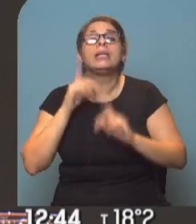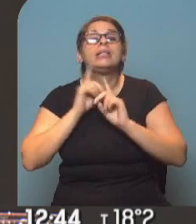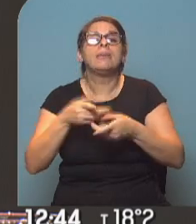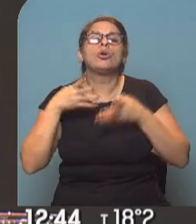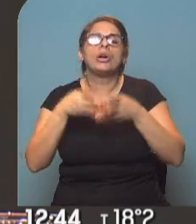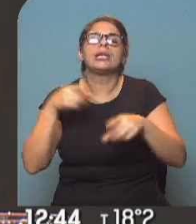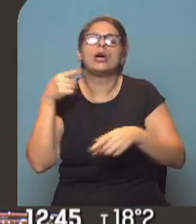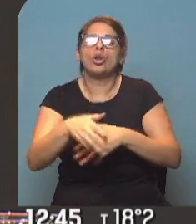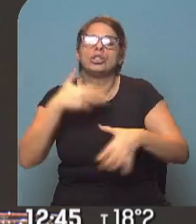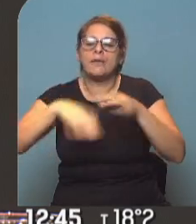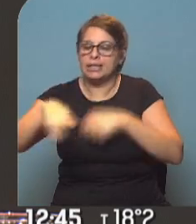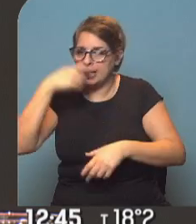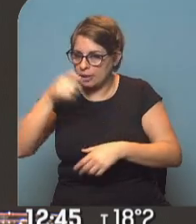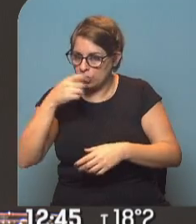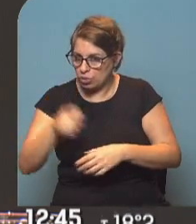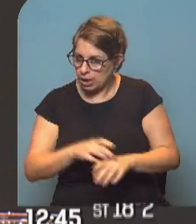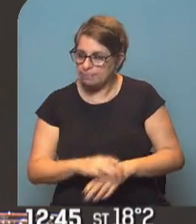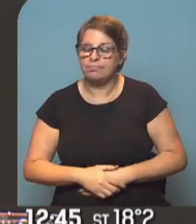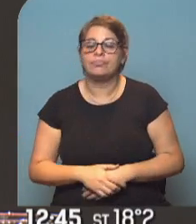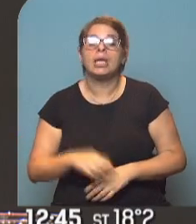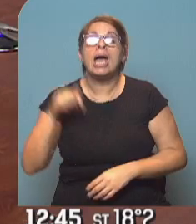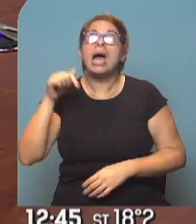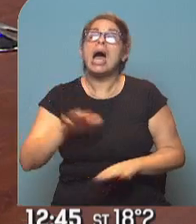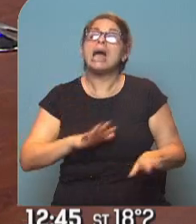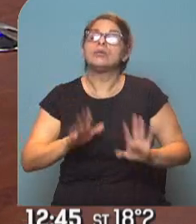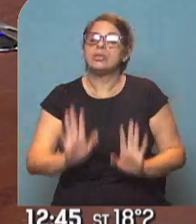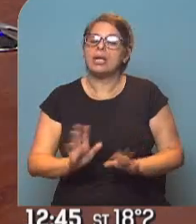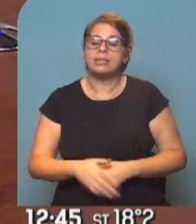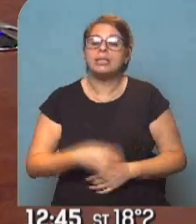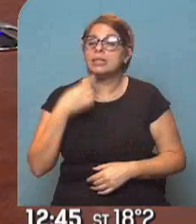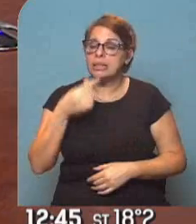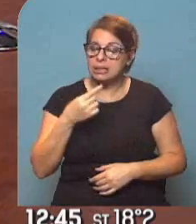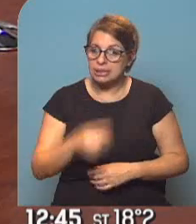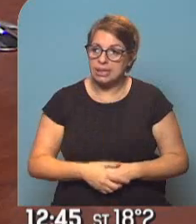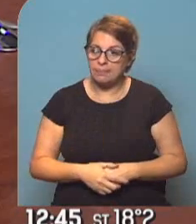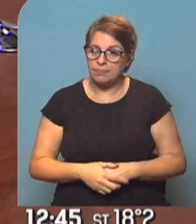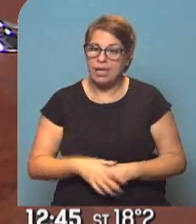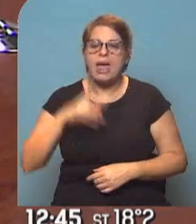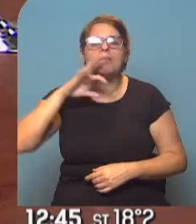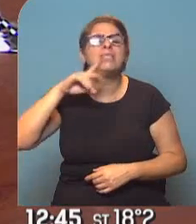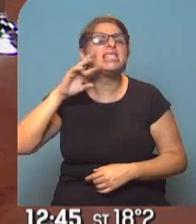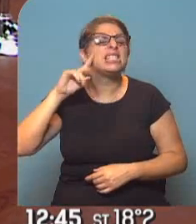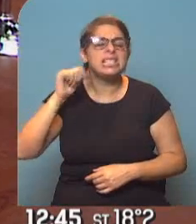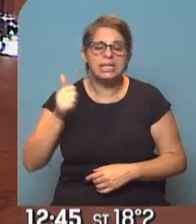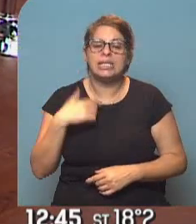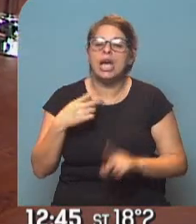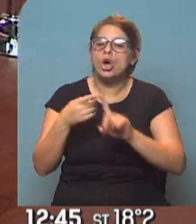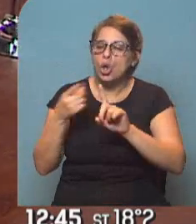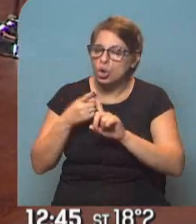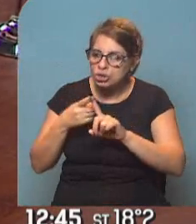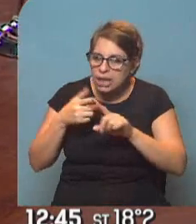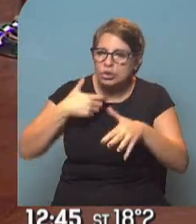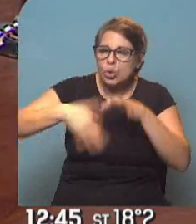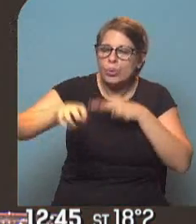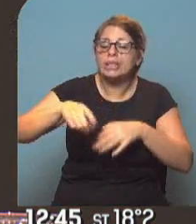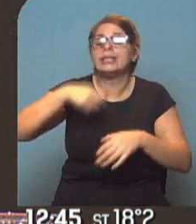menos como se la venía concibiendo hasta ahora. En este contexto es cuando plantean lo que llaman la amnistía con los vinculados con el narcotráfico.